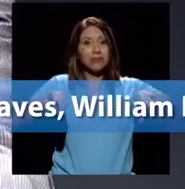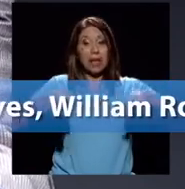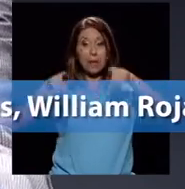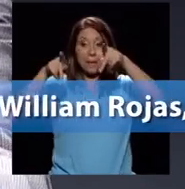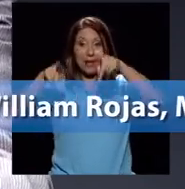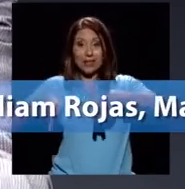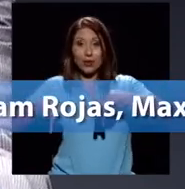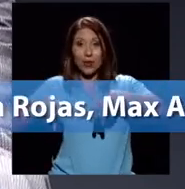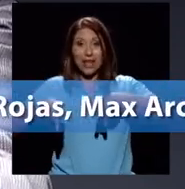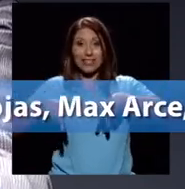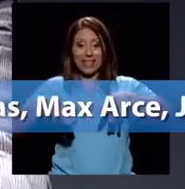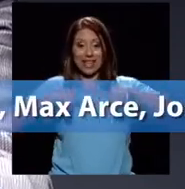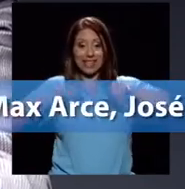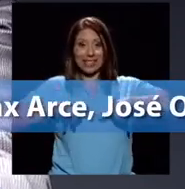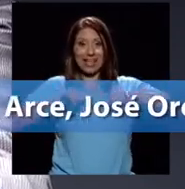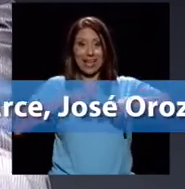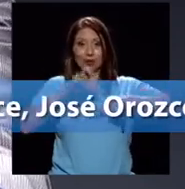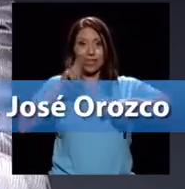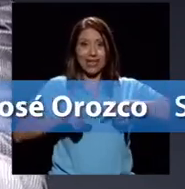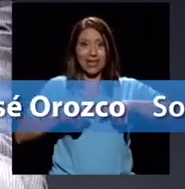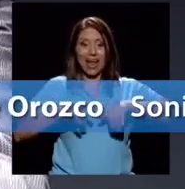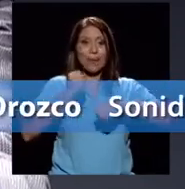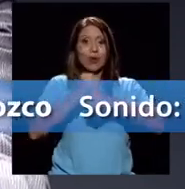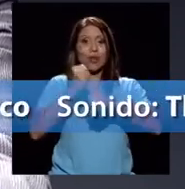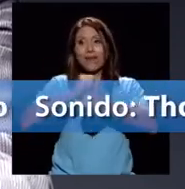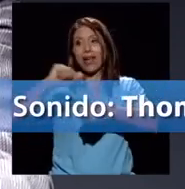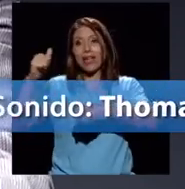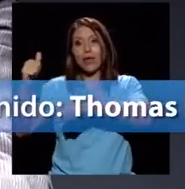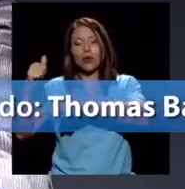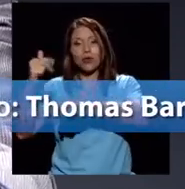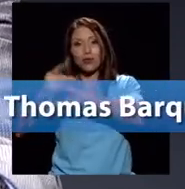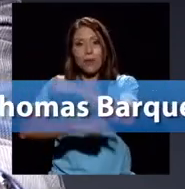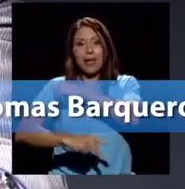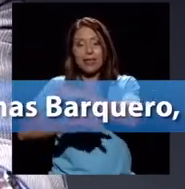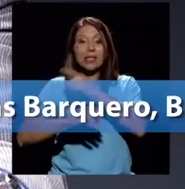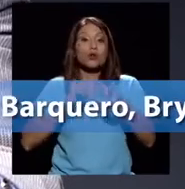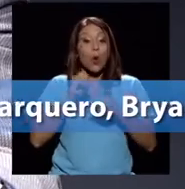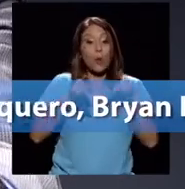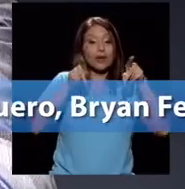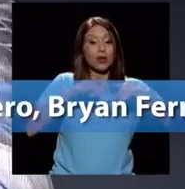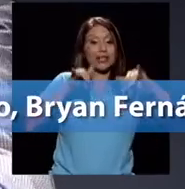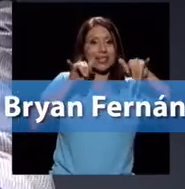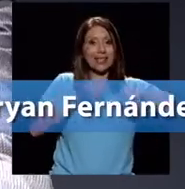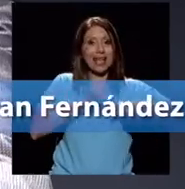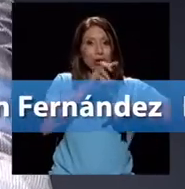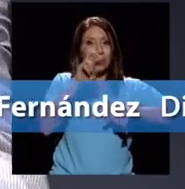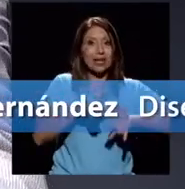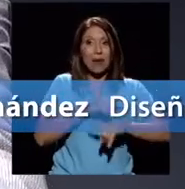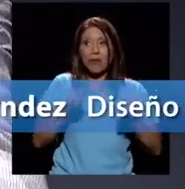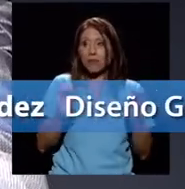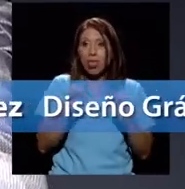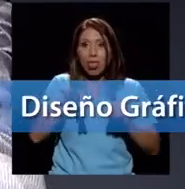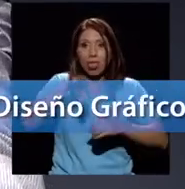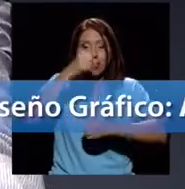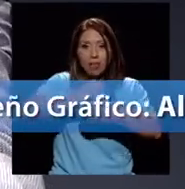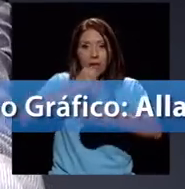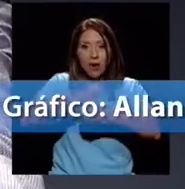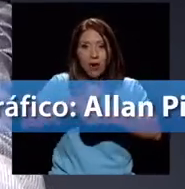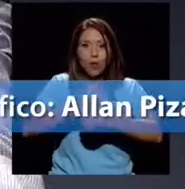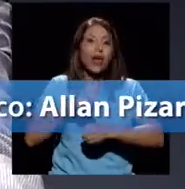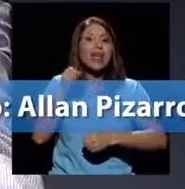y aquellos que están en costa rica y no tienen trabajo ese reto era esa visión de futuro es como cómo